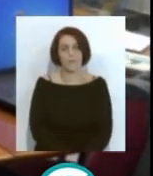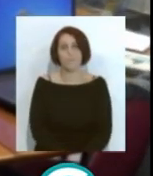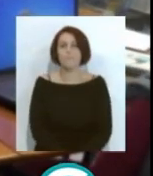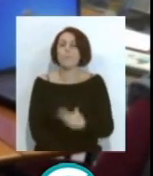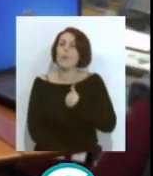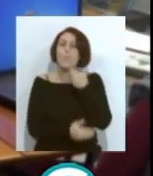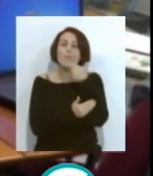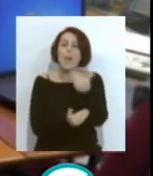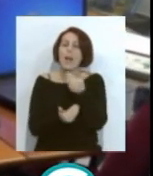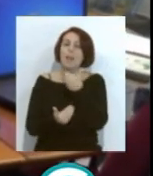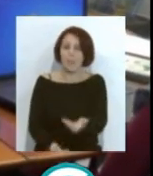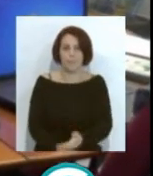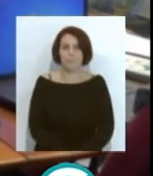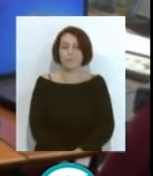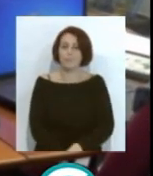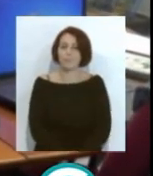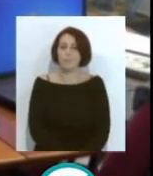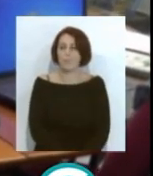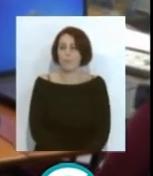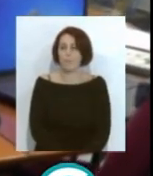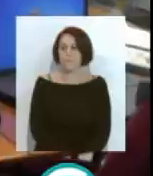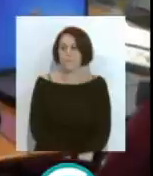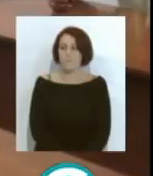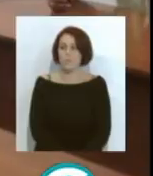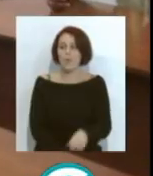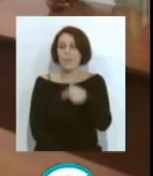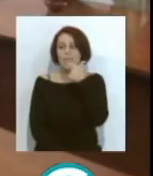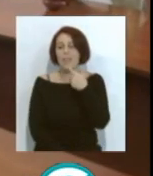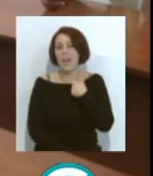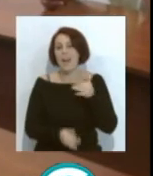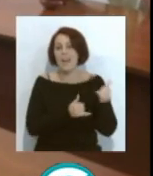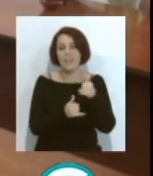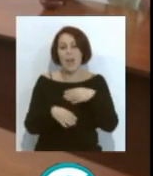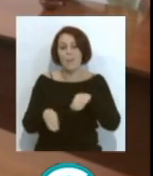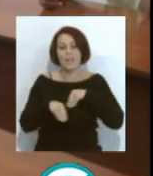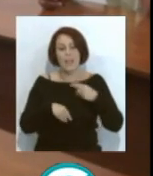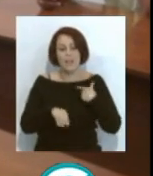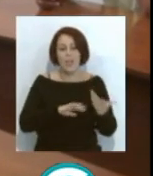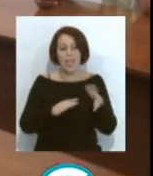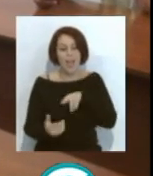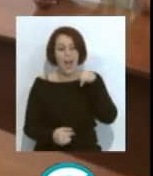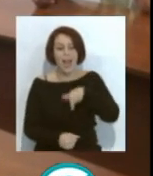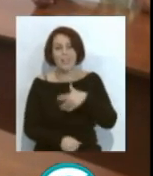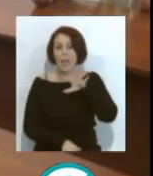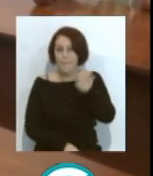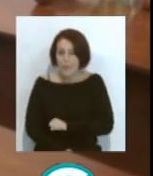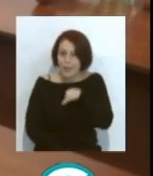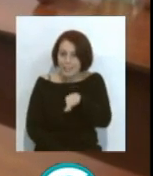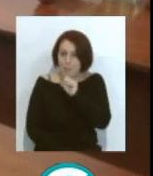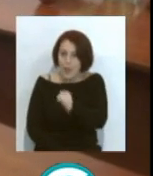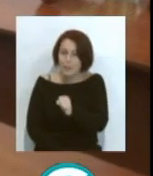Pues muchas gracias, David. Ha sido aquí una... tú dices carretera y manta, yo hago otra expresión, aquí te pillo y aquí te mato. David ha dicho que